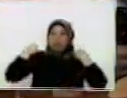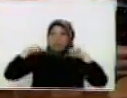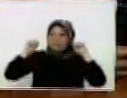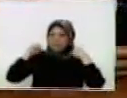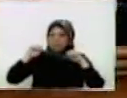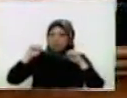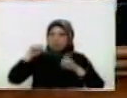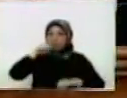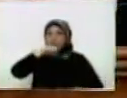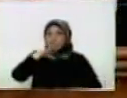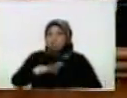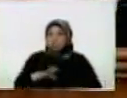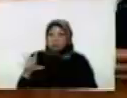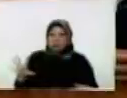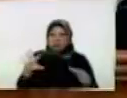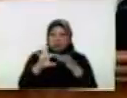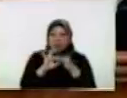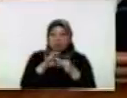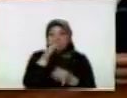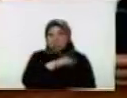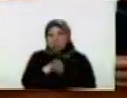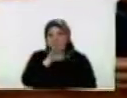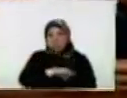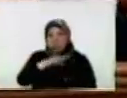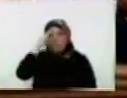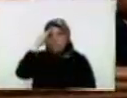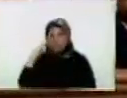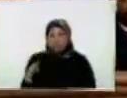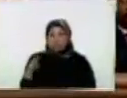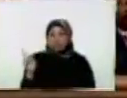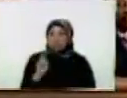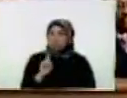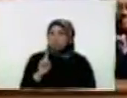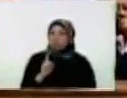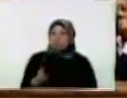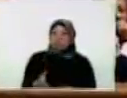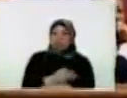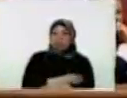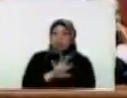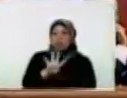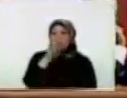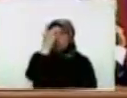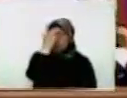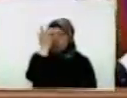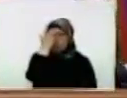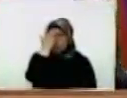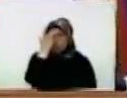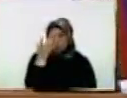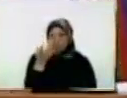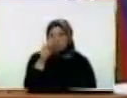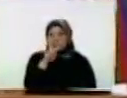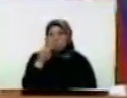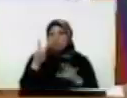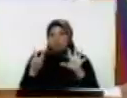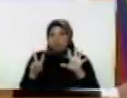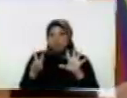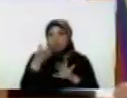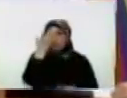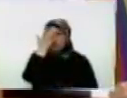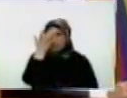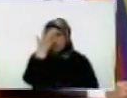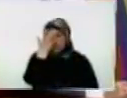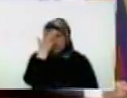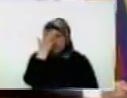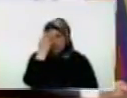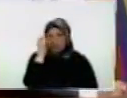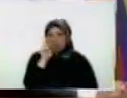histórico de la unión cívico-militar. Porque no podemos hablar del 4F sin hablar del 27 de febrero y